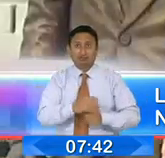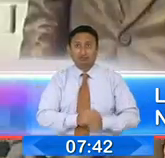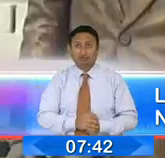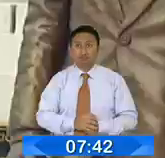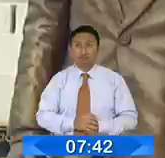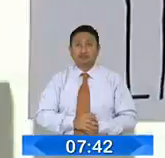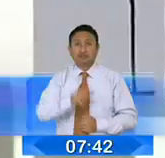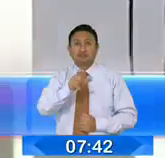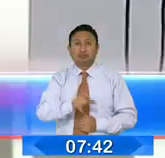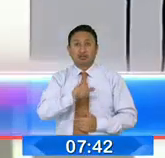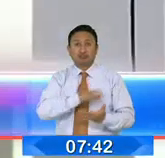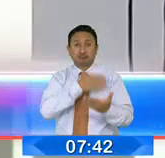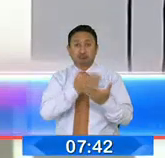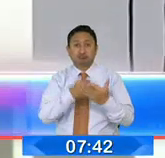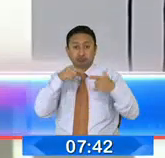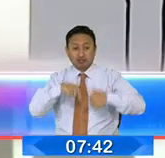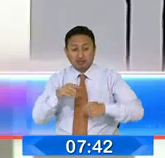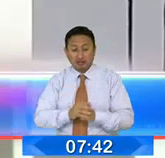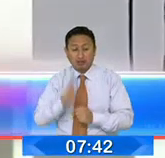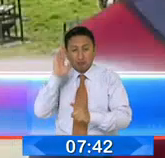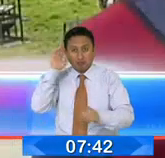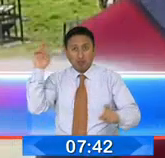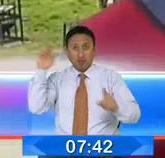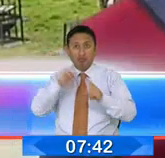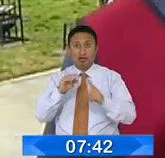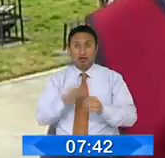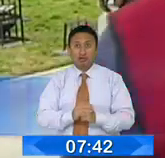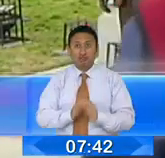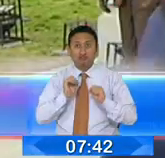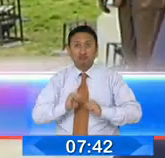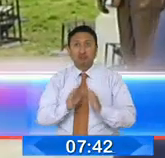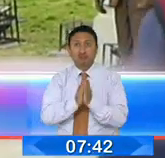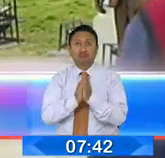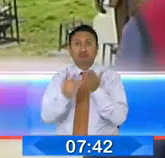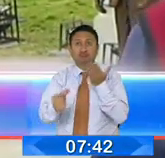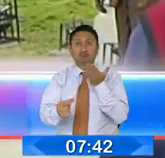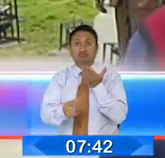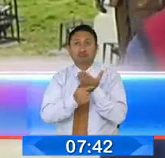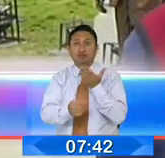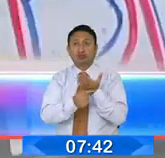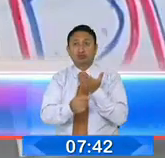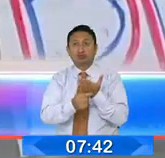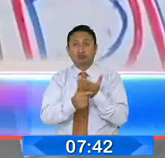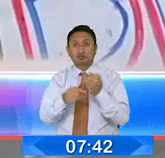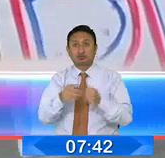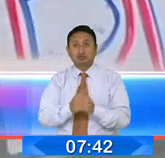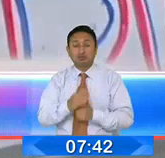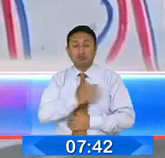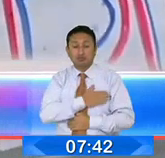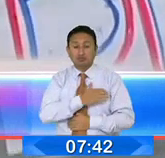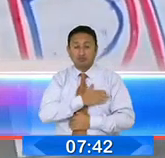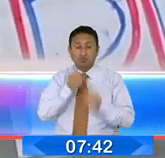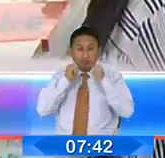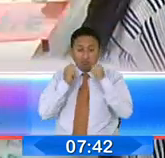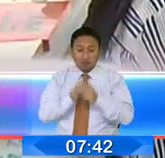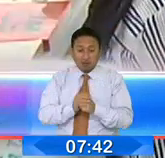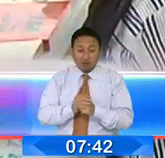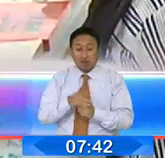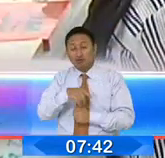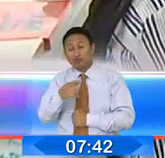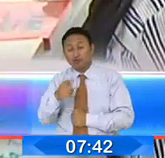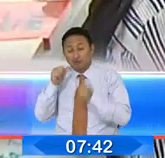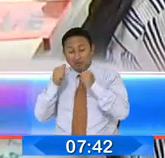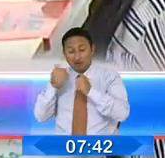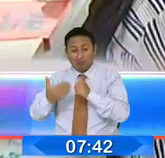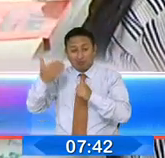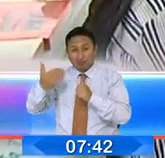gente que ha venido y ha puesto sus mensajes. Junté unos libros míos, de mi abuelo, del papá de mi papá y de mi papá.